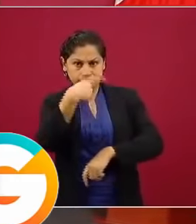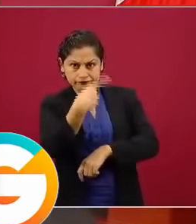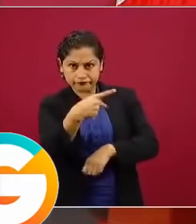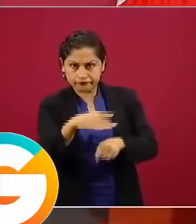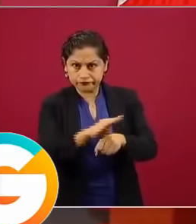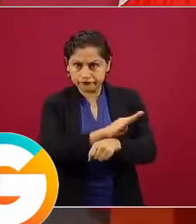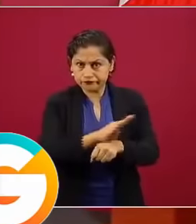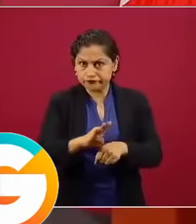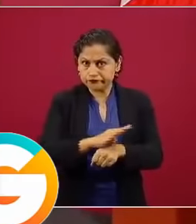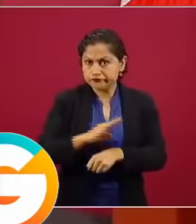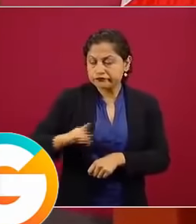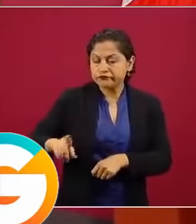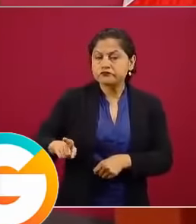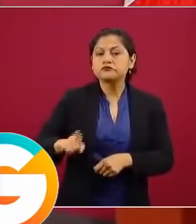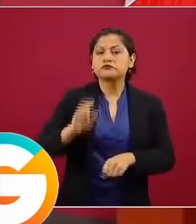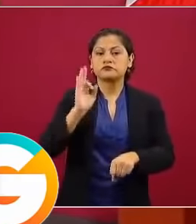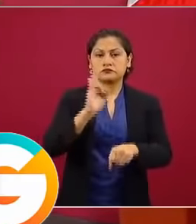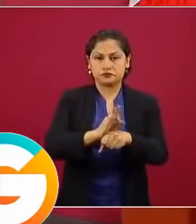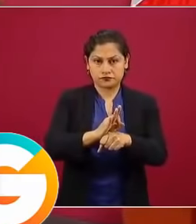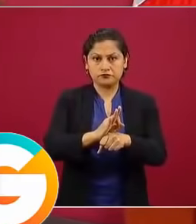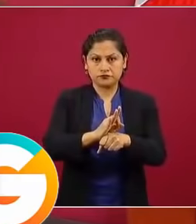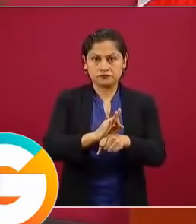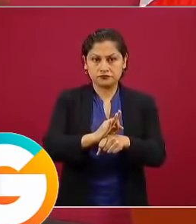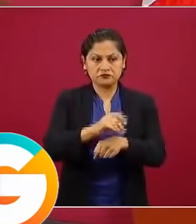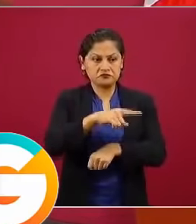Durante mucho tiempo se abusó